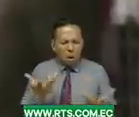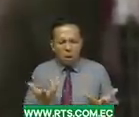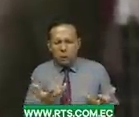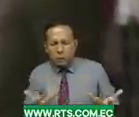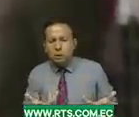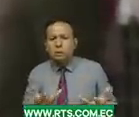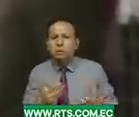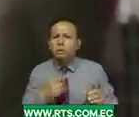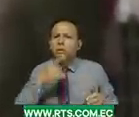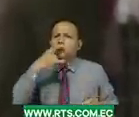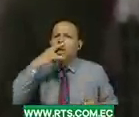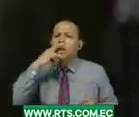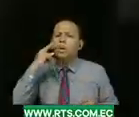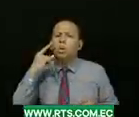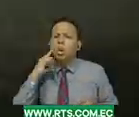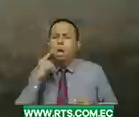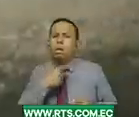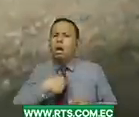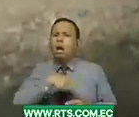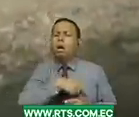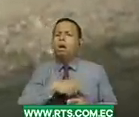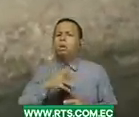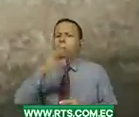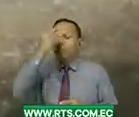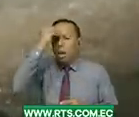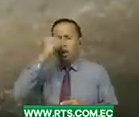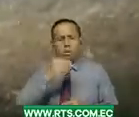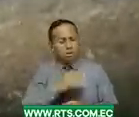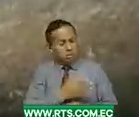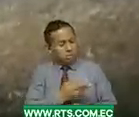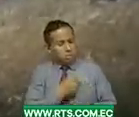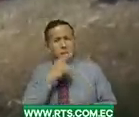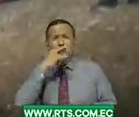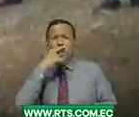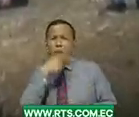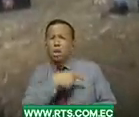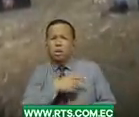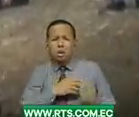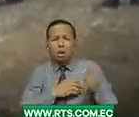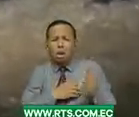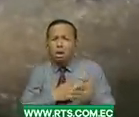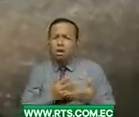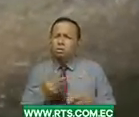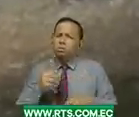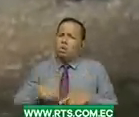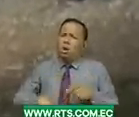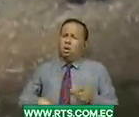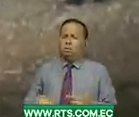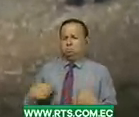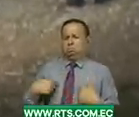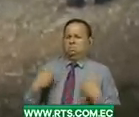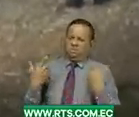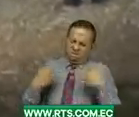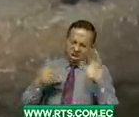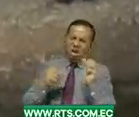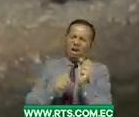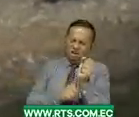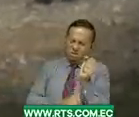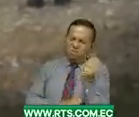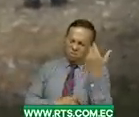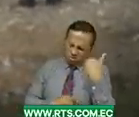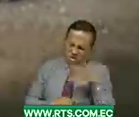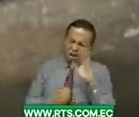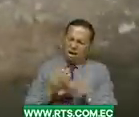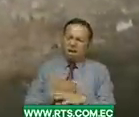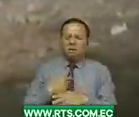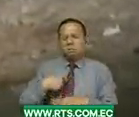Pero, ¿por qué lo hacen? No debería dejarle que vea. Ya he visto alguno ya. Ya te